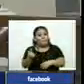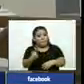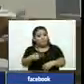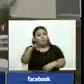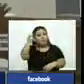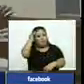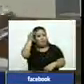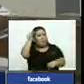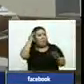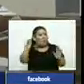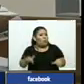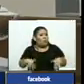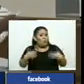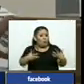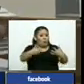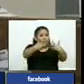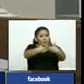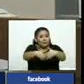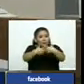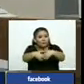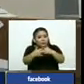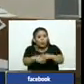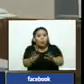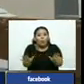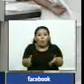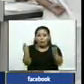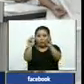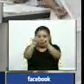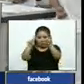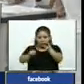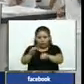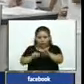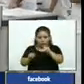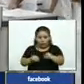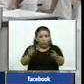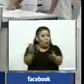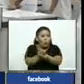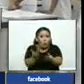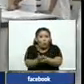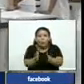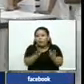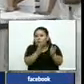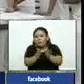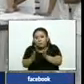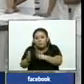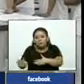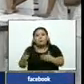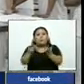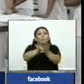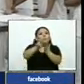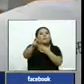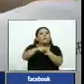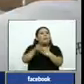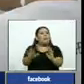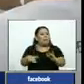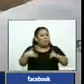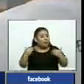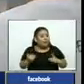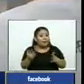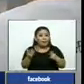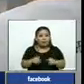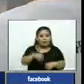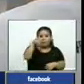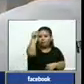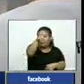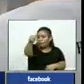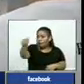conocer el funcionamiento de la maquinaria, diseño de materiales, corte y pegado de productos. Los programas de reinserción buscan capacitar a los